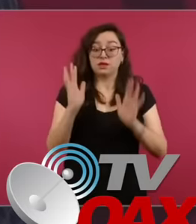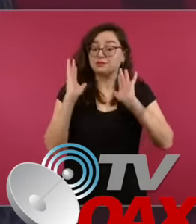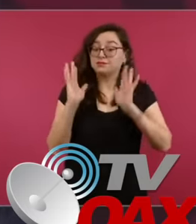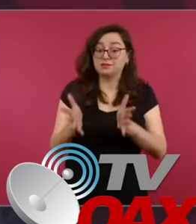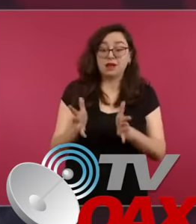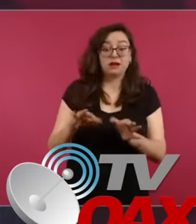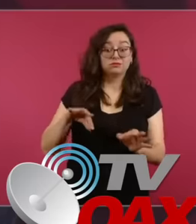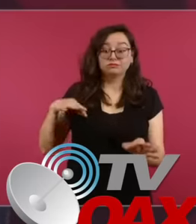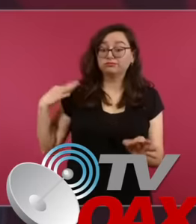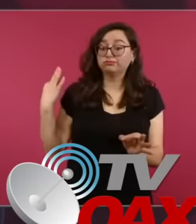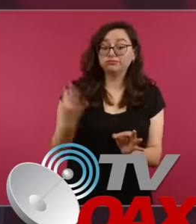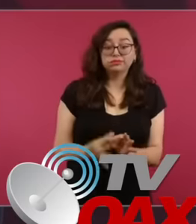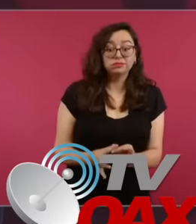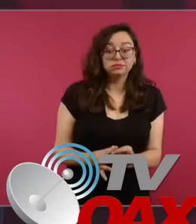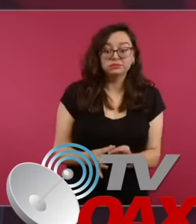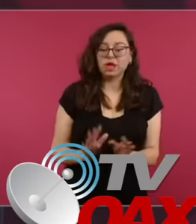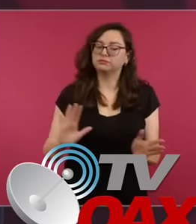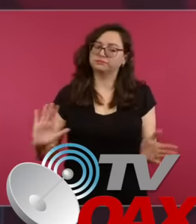y además